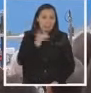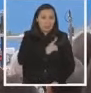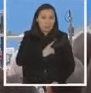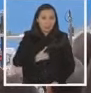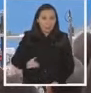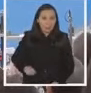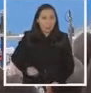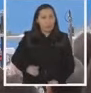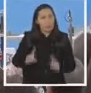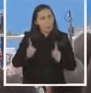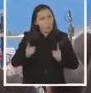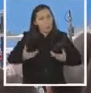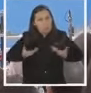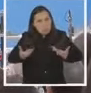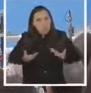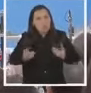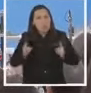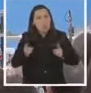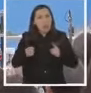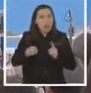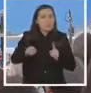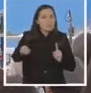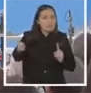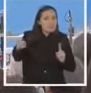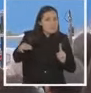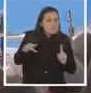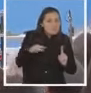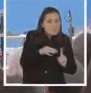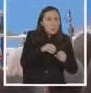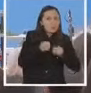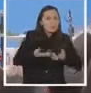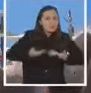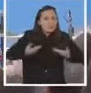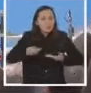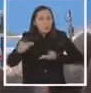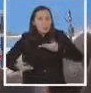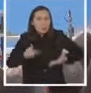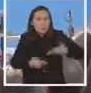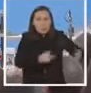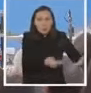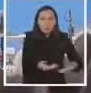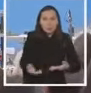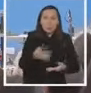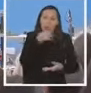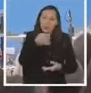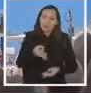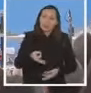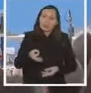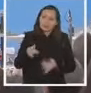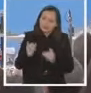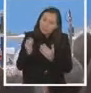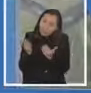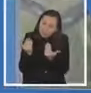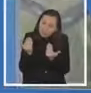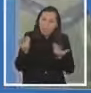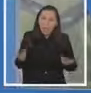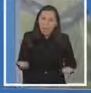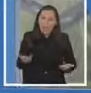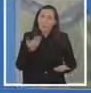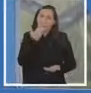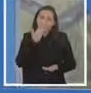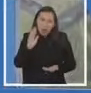una entusiasta que contagiaba, además, con que era necesario